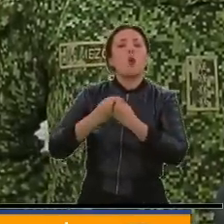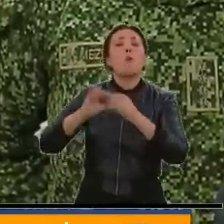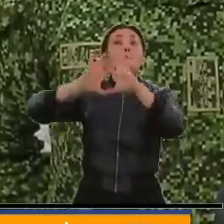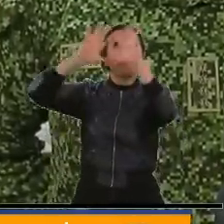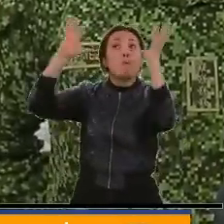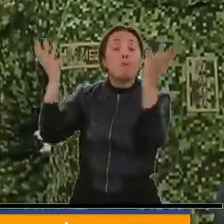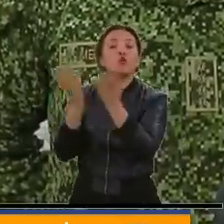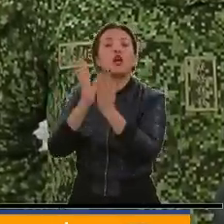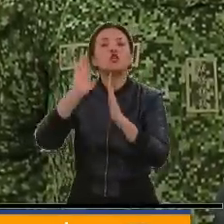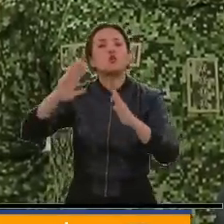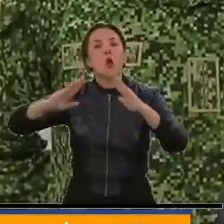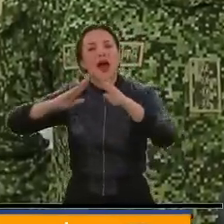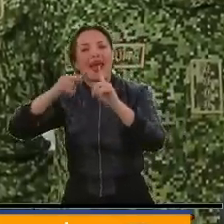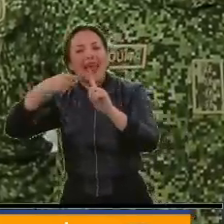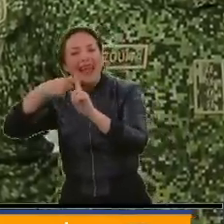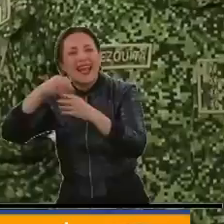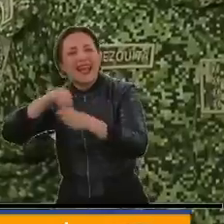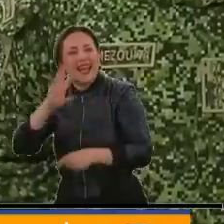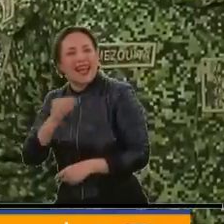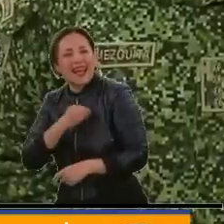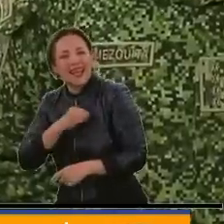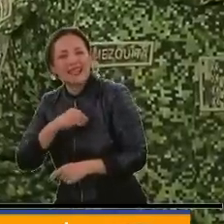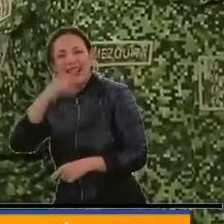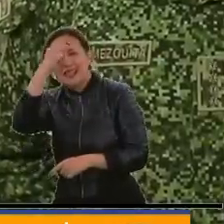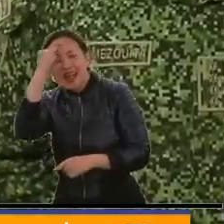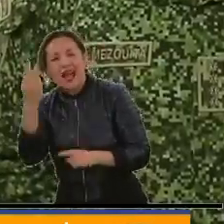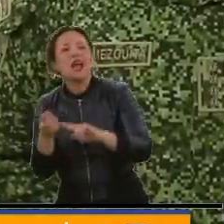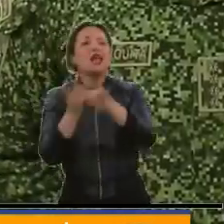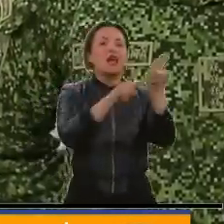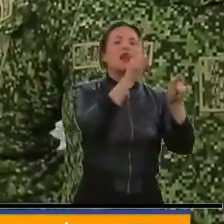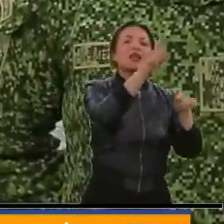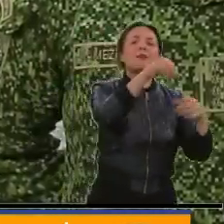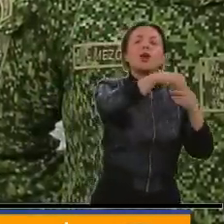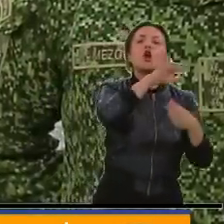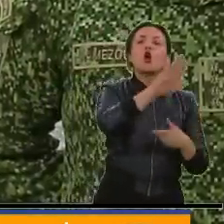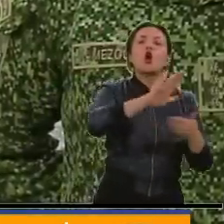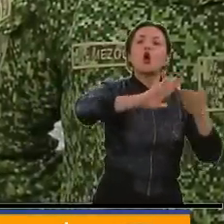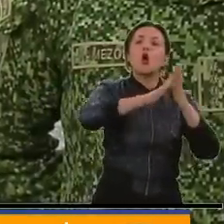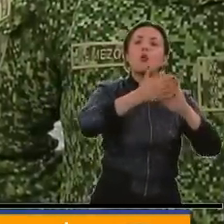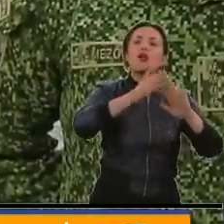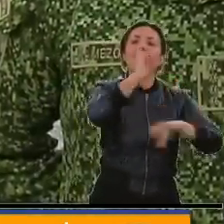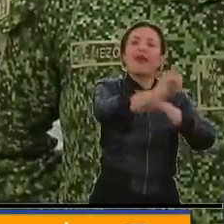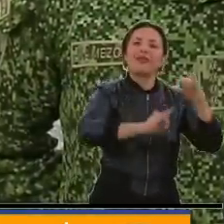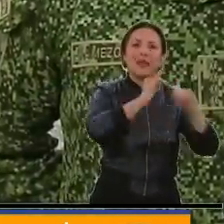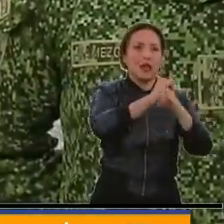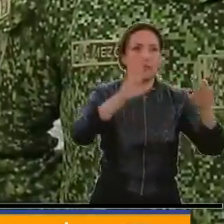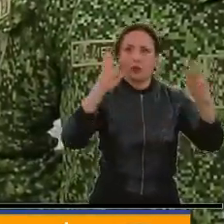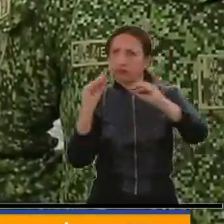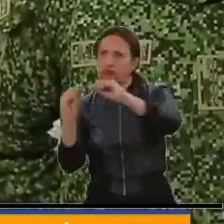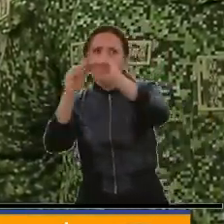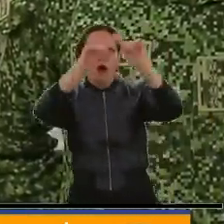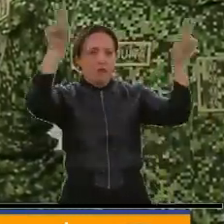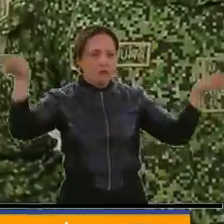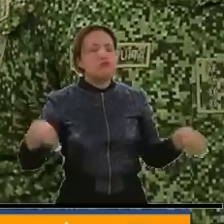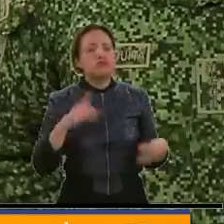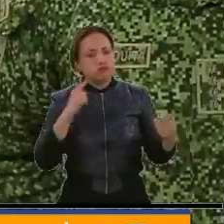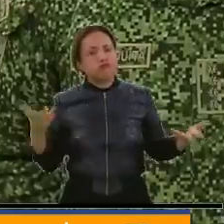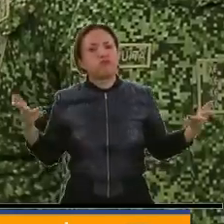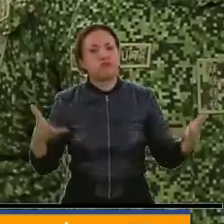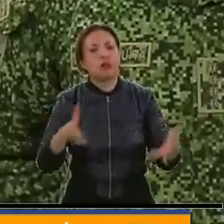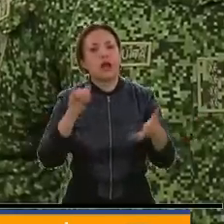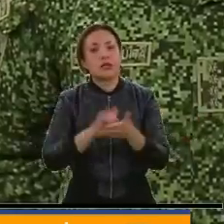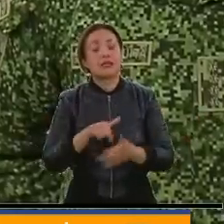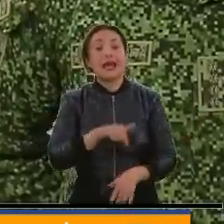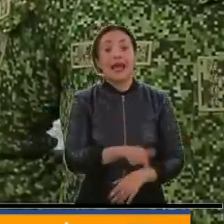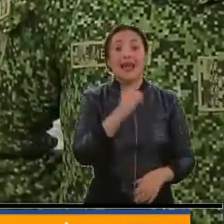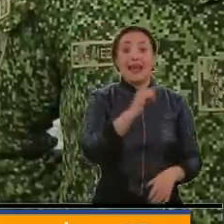y por la comunidad internacional. El Estado Mayor Central, FARC-EP, está comprometido